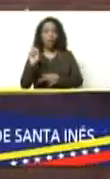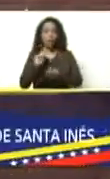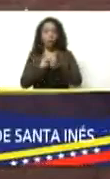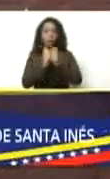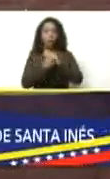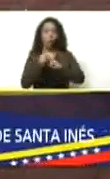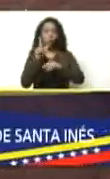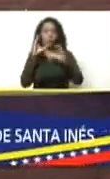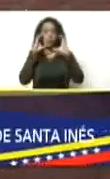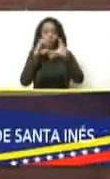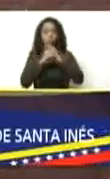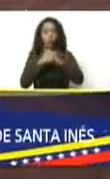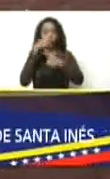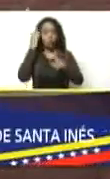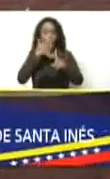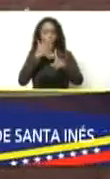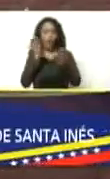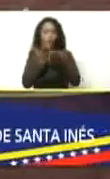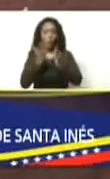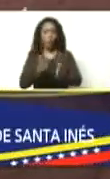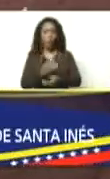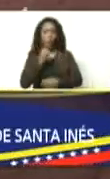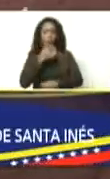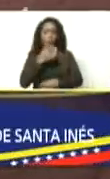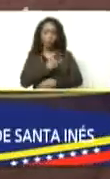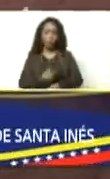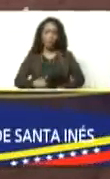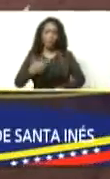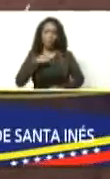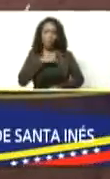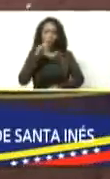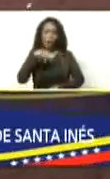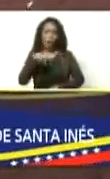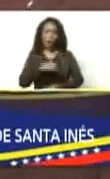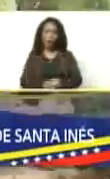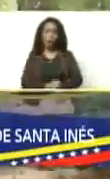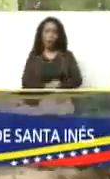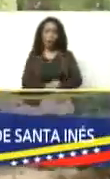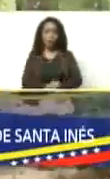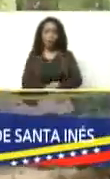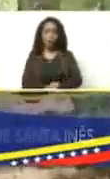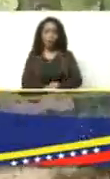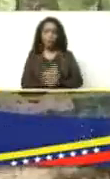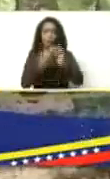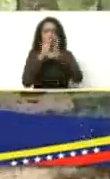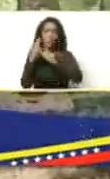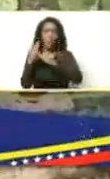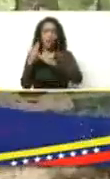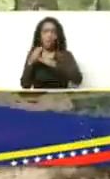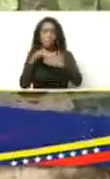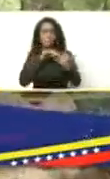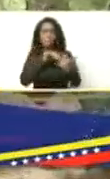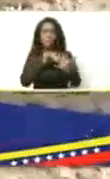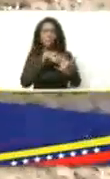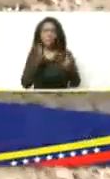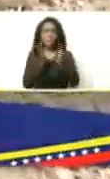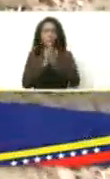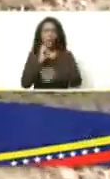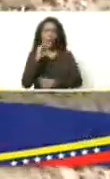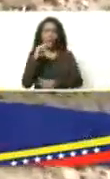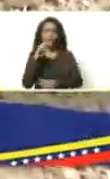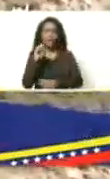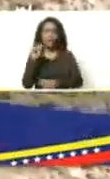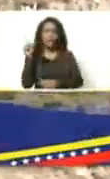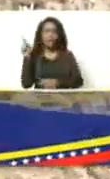en un núcleo formativo, en una escuela. Bueno, presidente, nosotros desde aquí, desde la comuna Batalla de Santa Inés, este es un